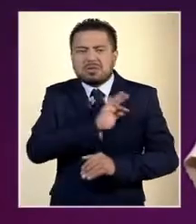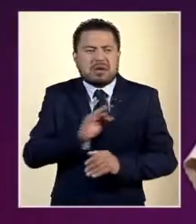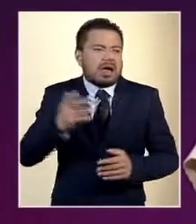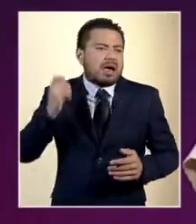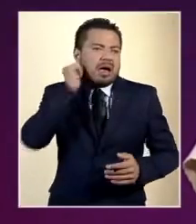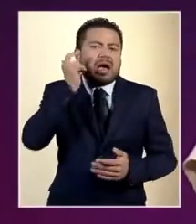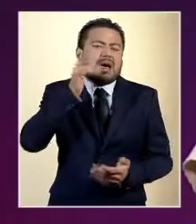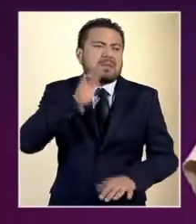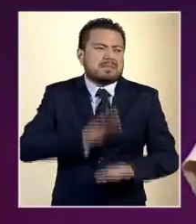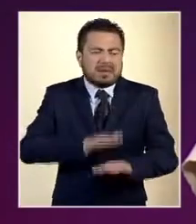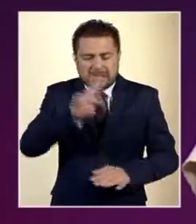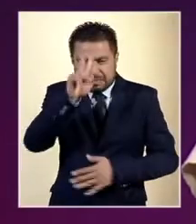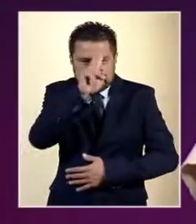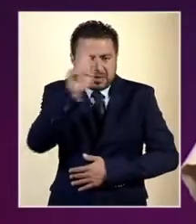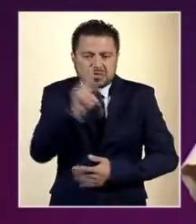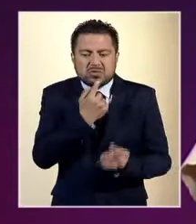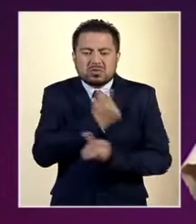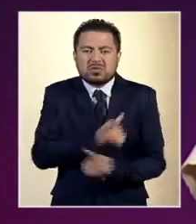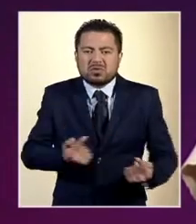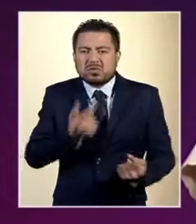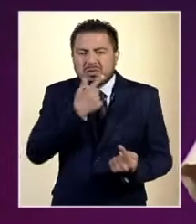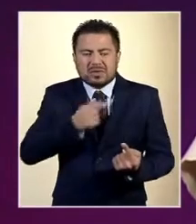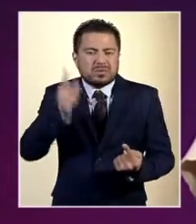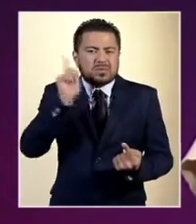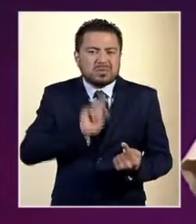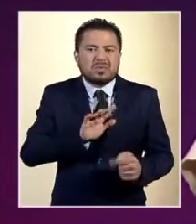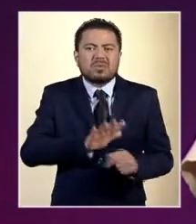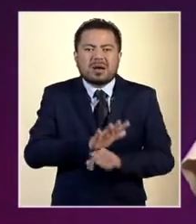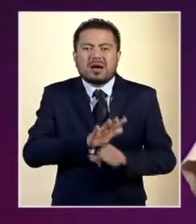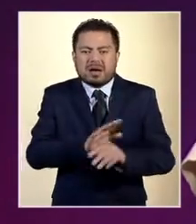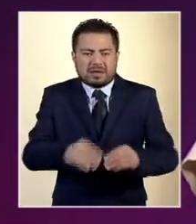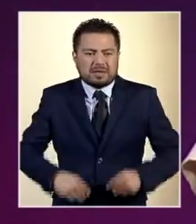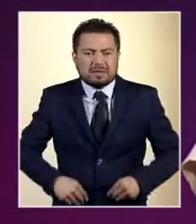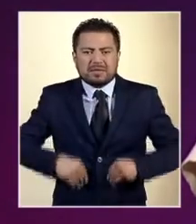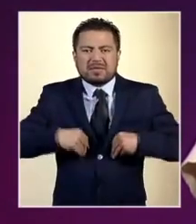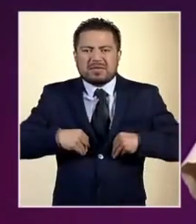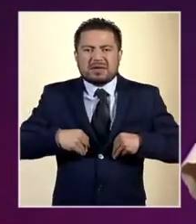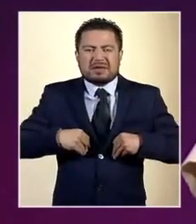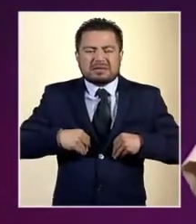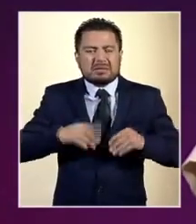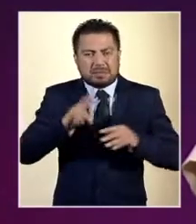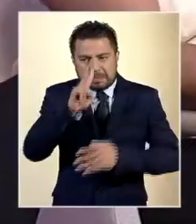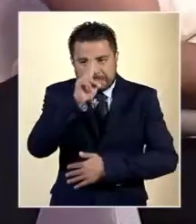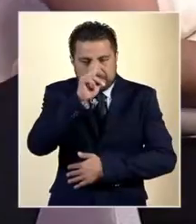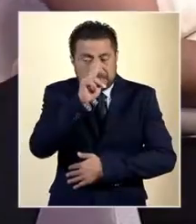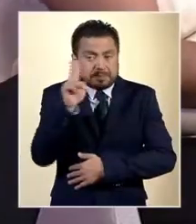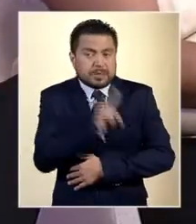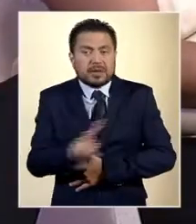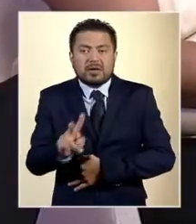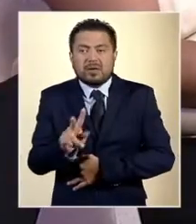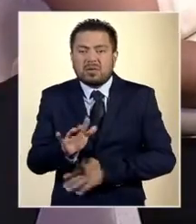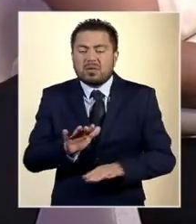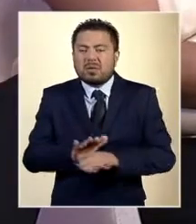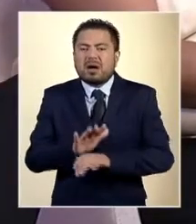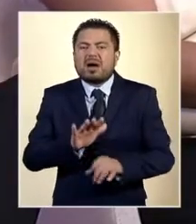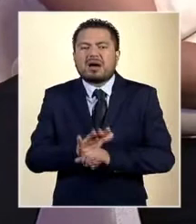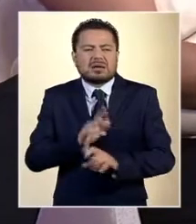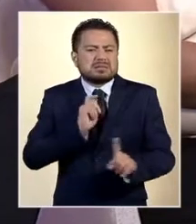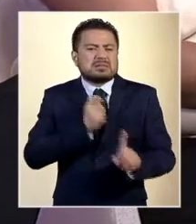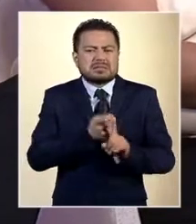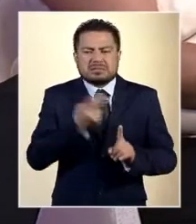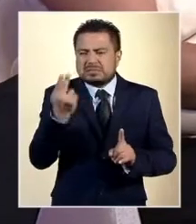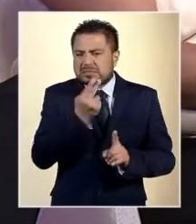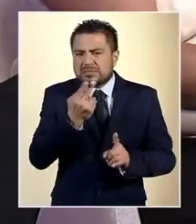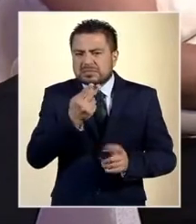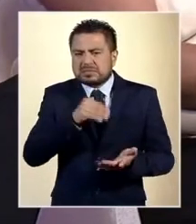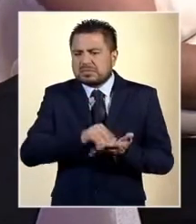nada más violento para un niño, para una niña, que vivir en una condición en la que tiene que